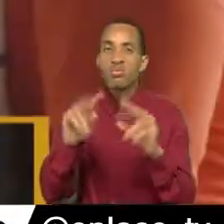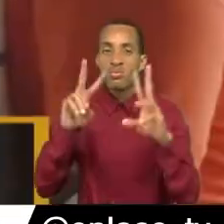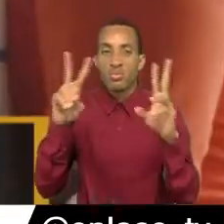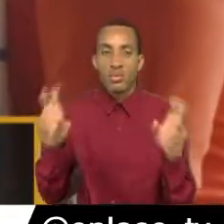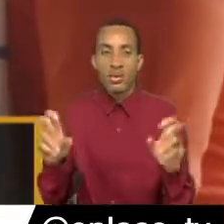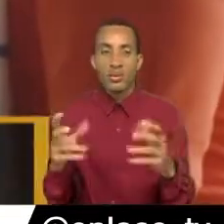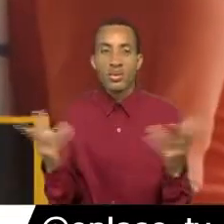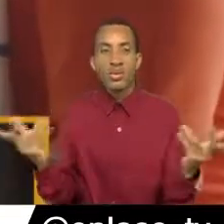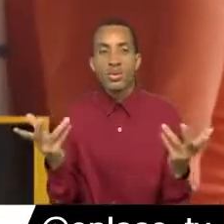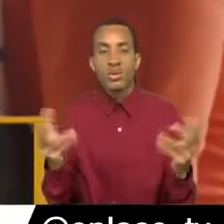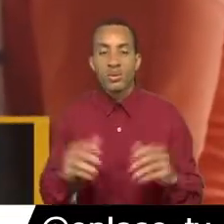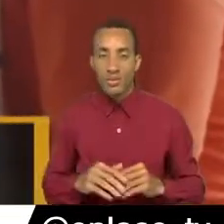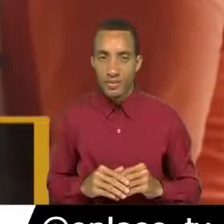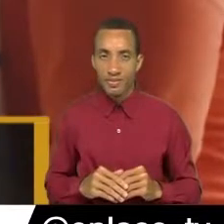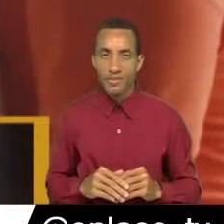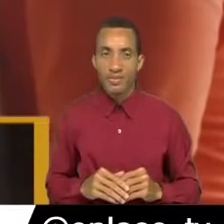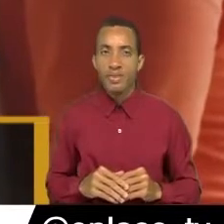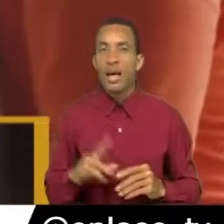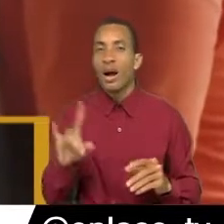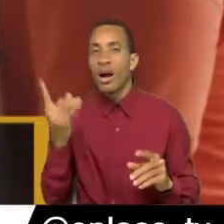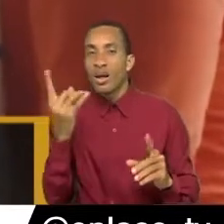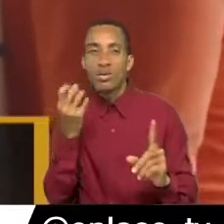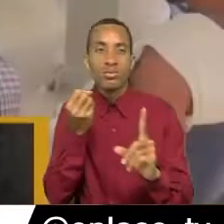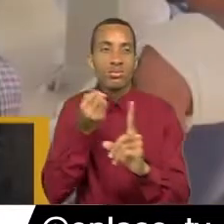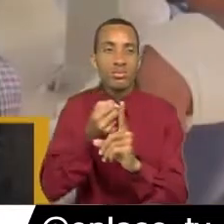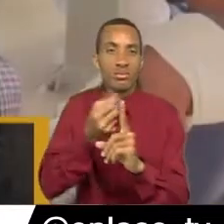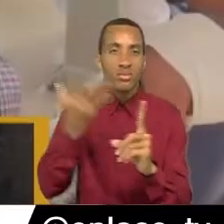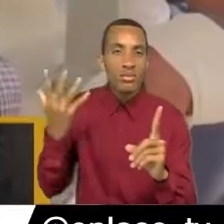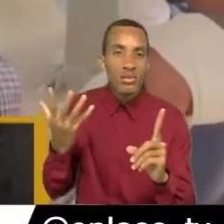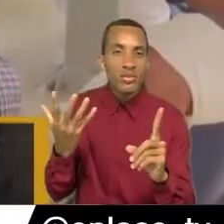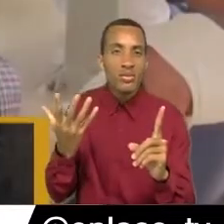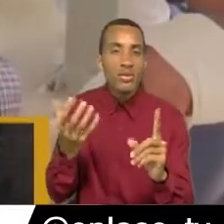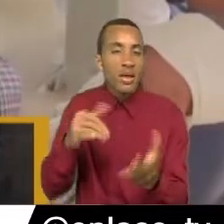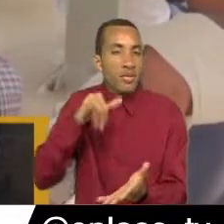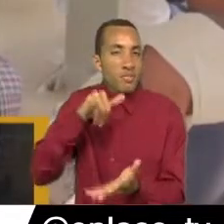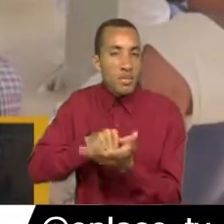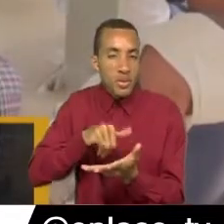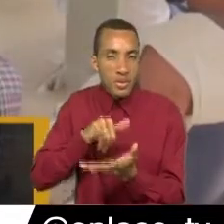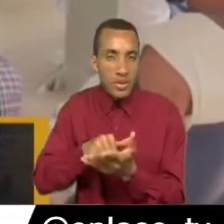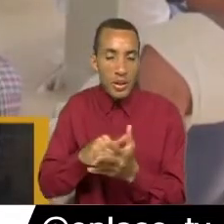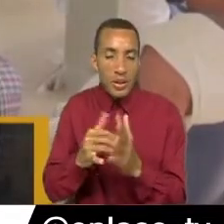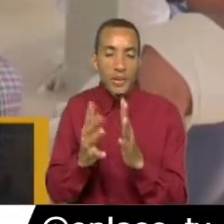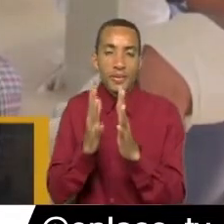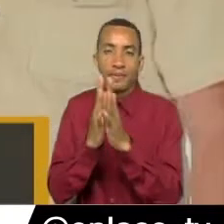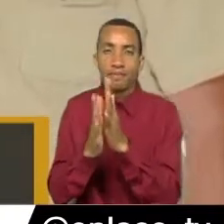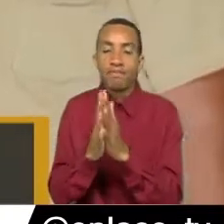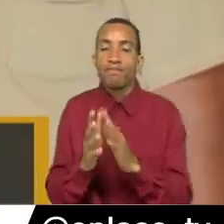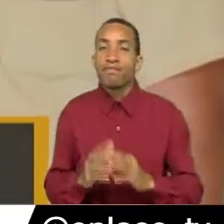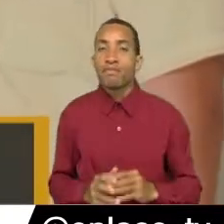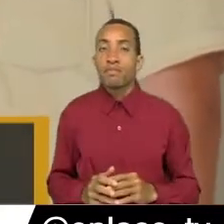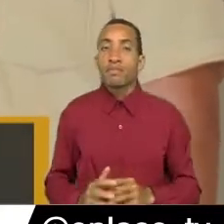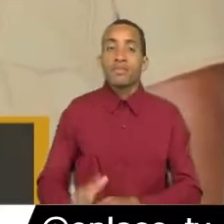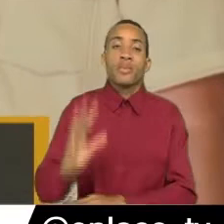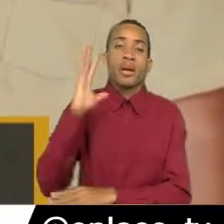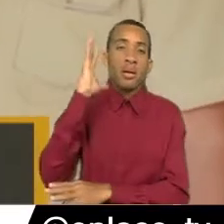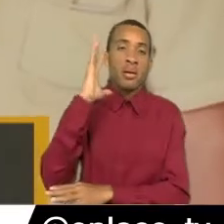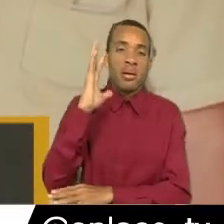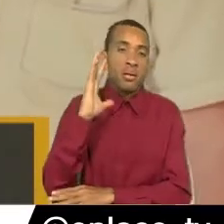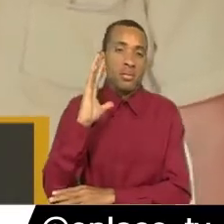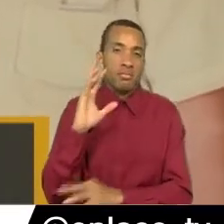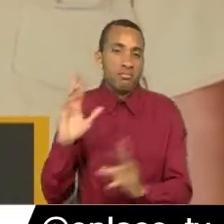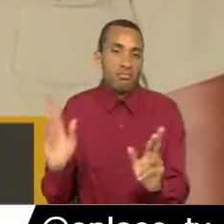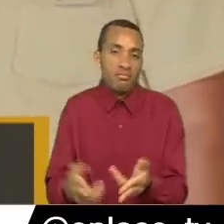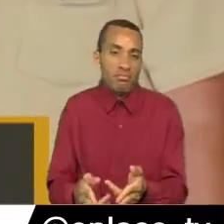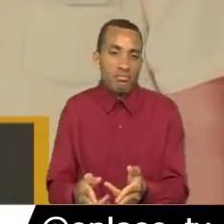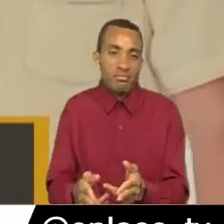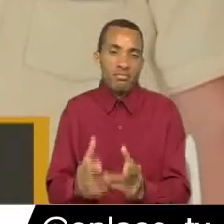le apuntan, qué impactos atienden, y luego ellos mismos a través de una exposición breve relatan y